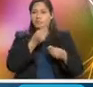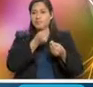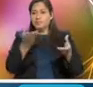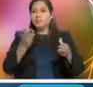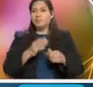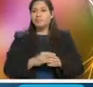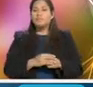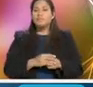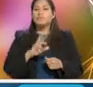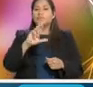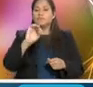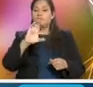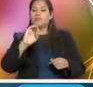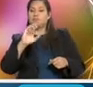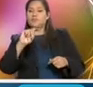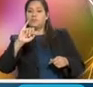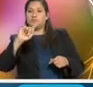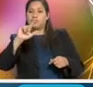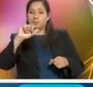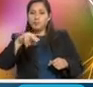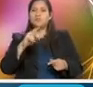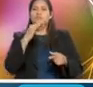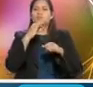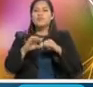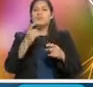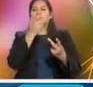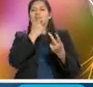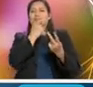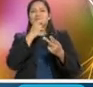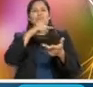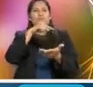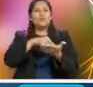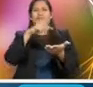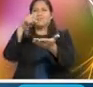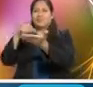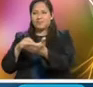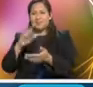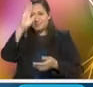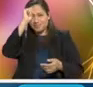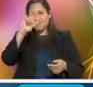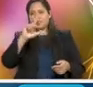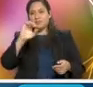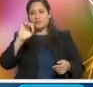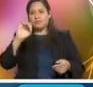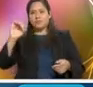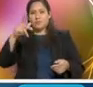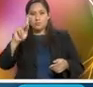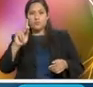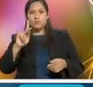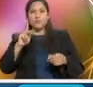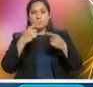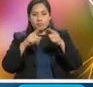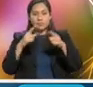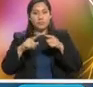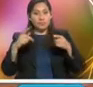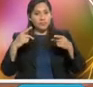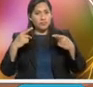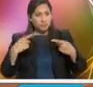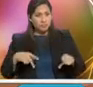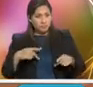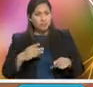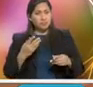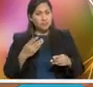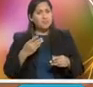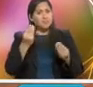¿no? De Rocotitlán, del Look, La Última Carcajada de la Cumbancha. ¿Quién se presentaba en el Look, te acuerdas? Grupos, pues, de todo tipo. Muy,